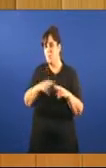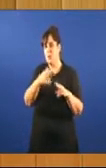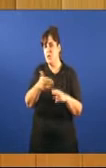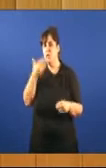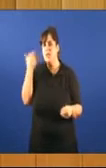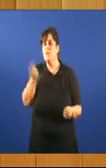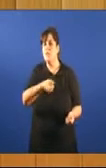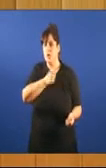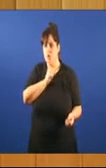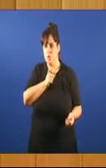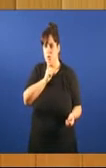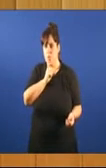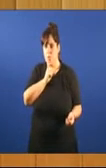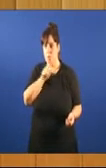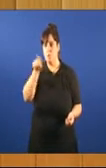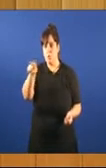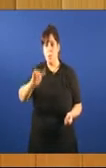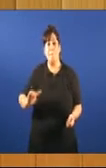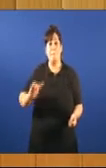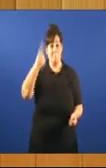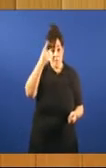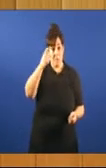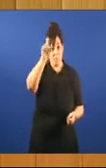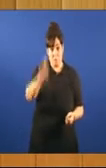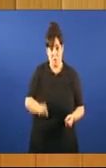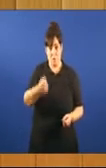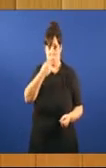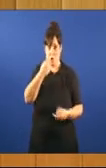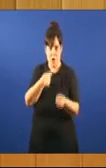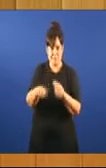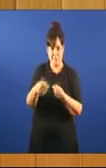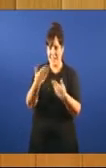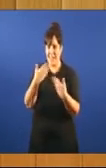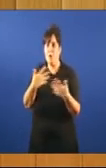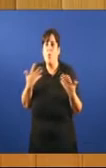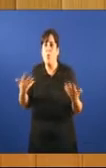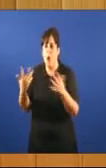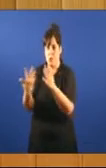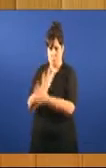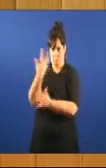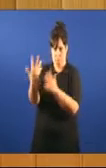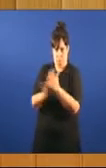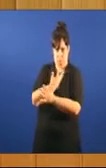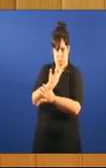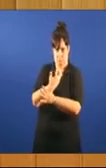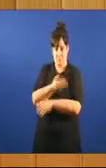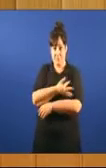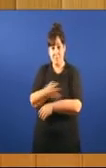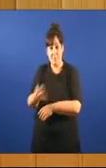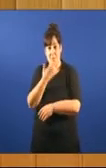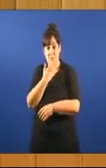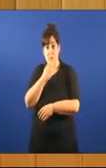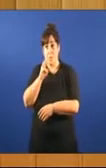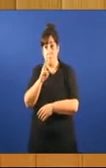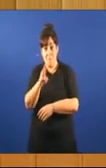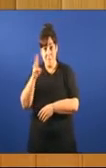facer é explicar a súa relación cun narcotraficante, ten que explicar tamén a implicación do Partido Popular